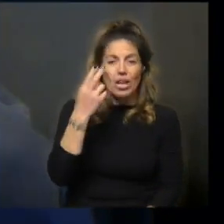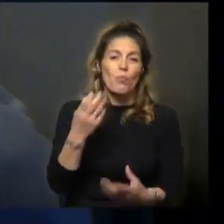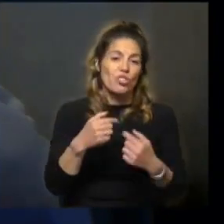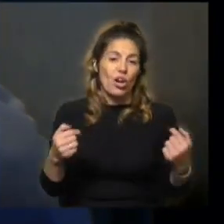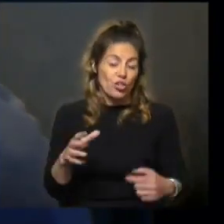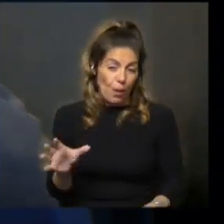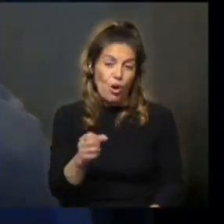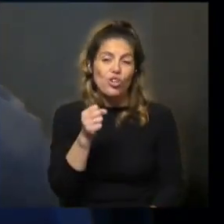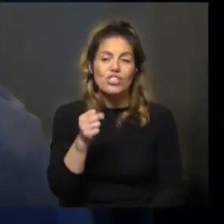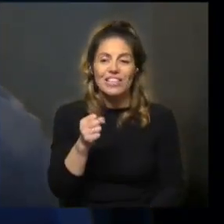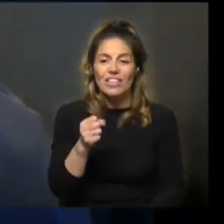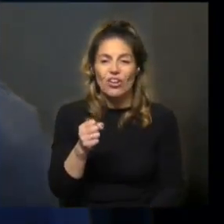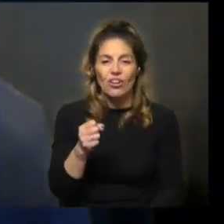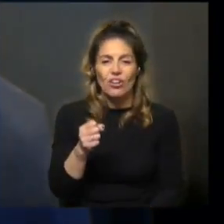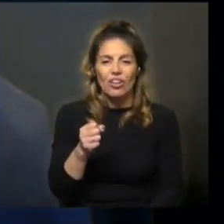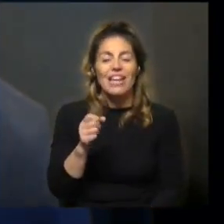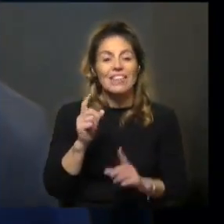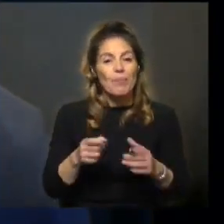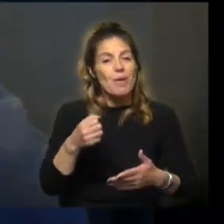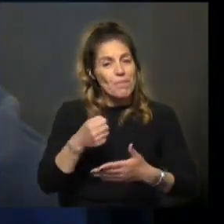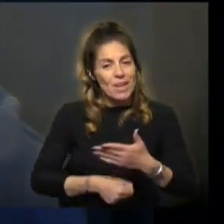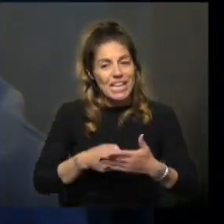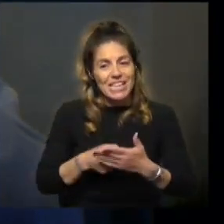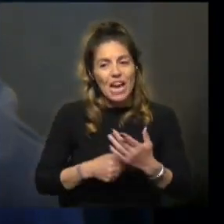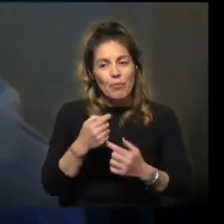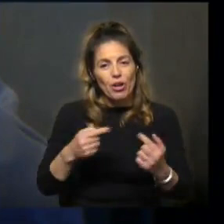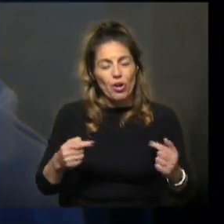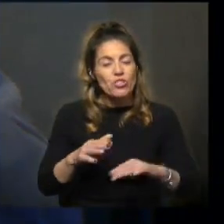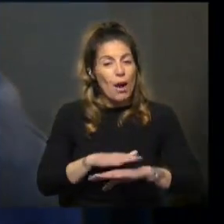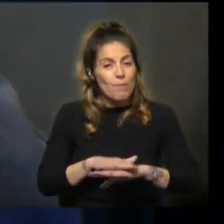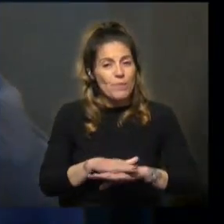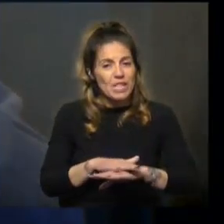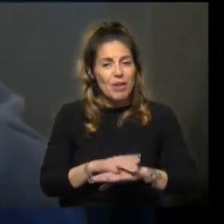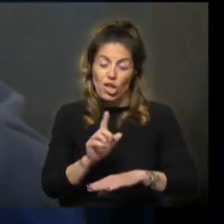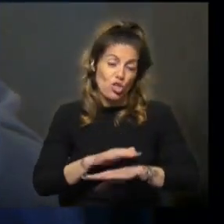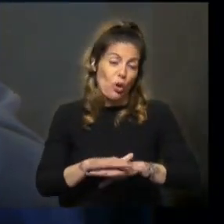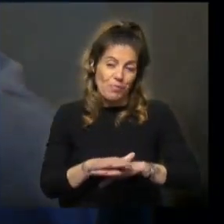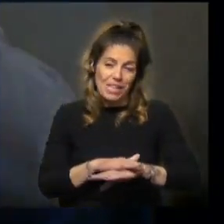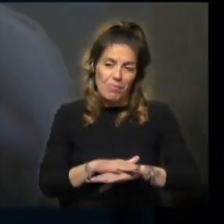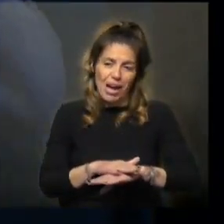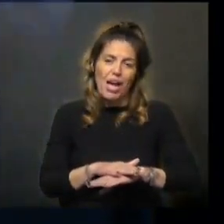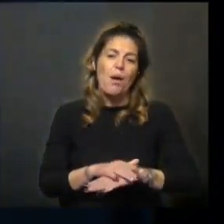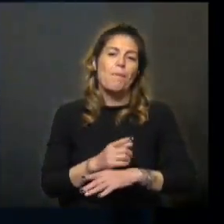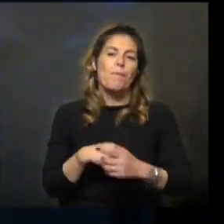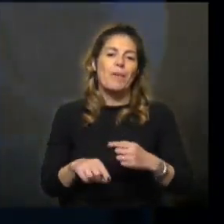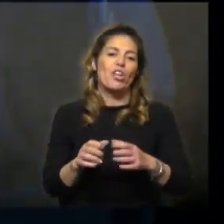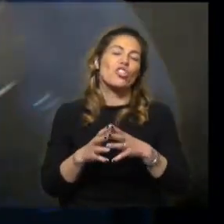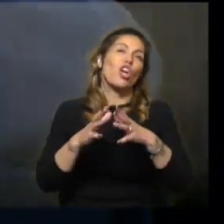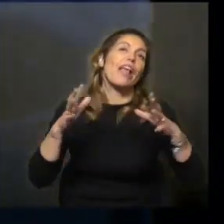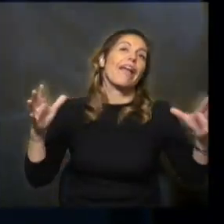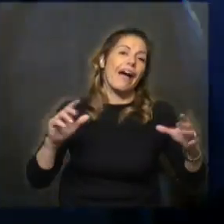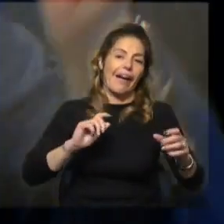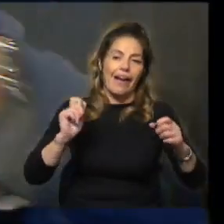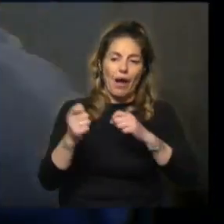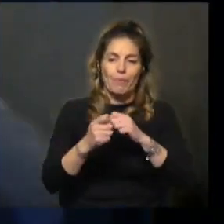conseguido en que también pelear por algunas cosas mínimas que no son mínimas digo que no son el gran cambio vamos a